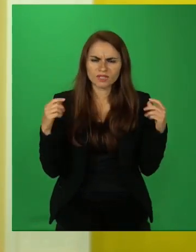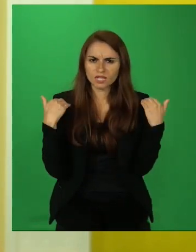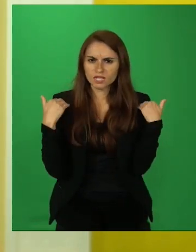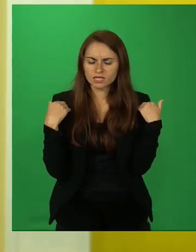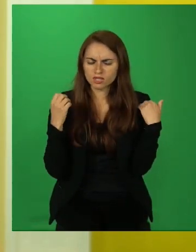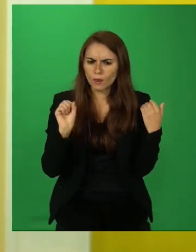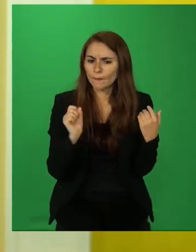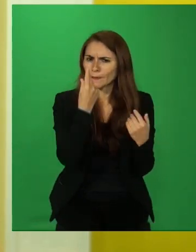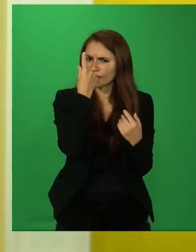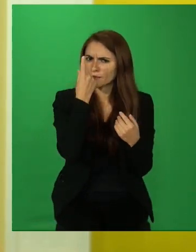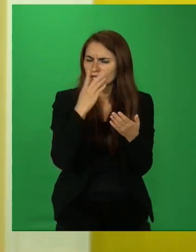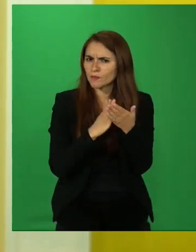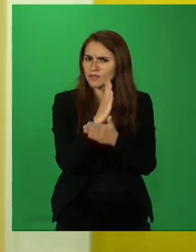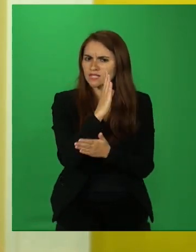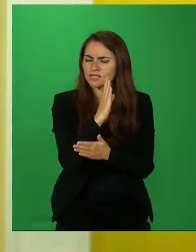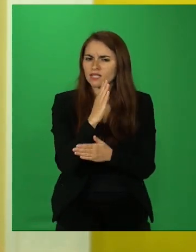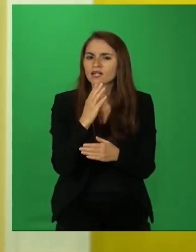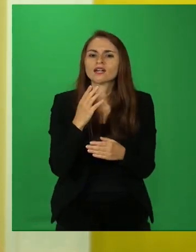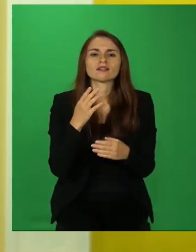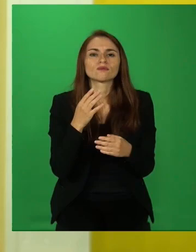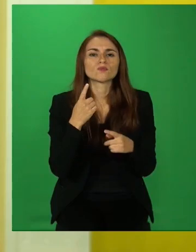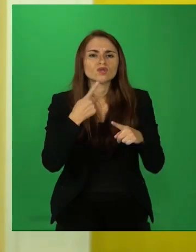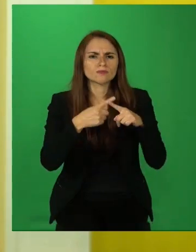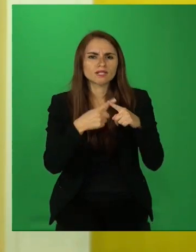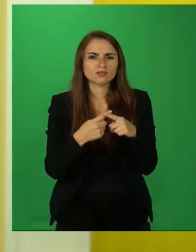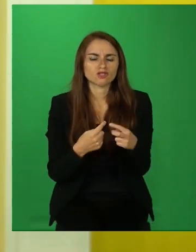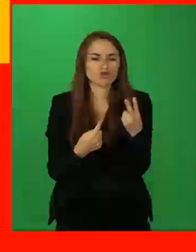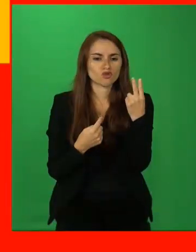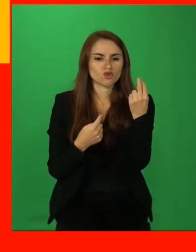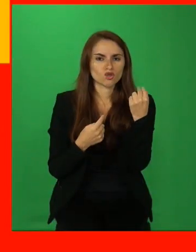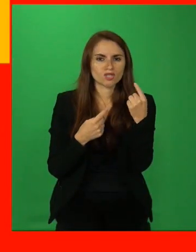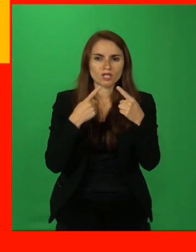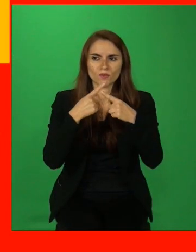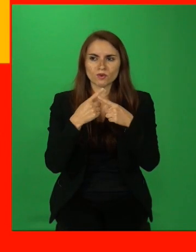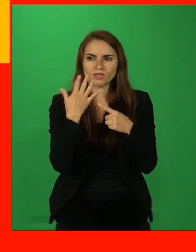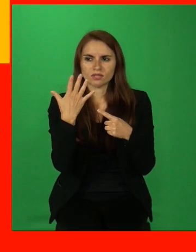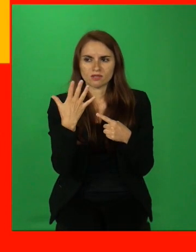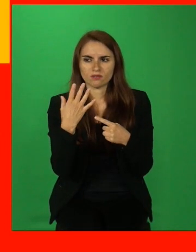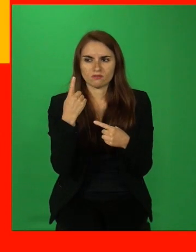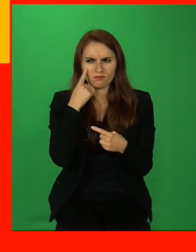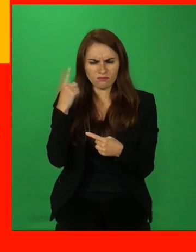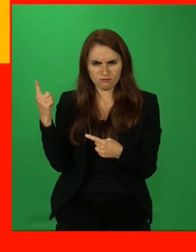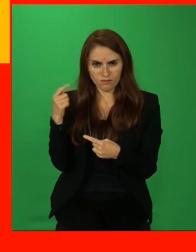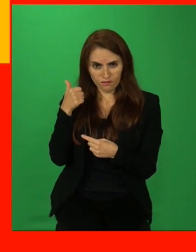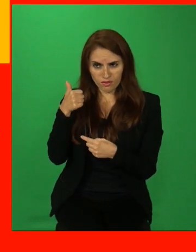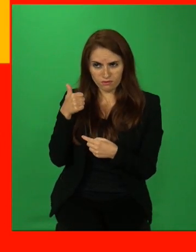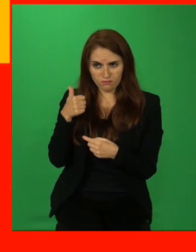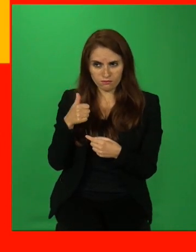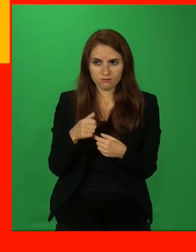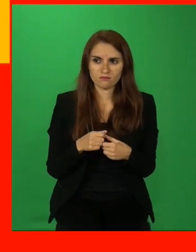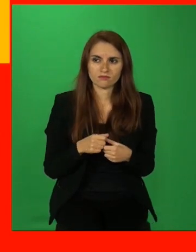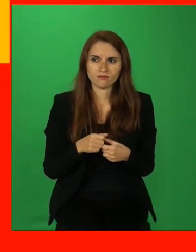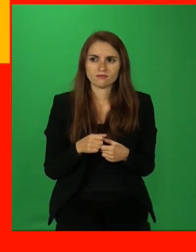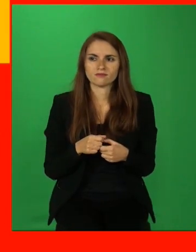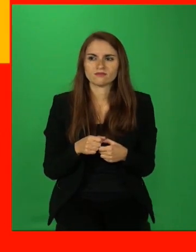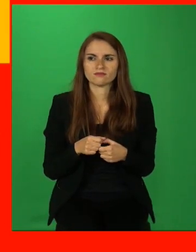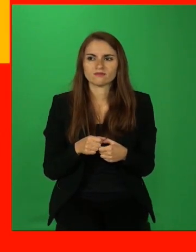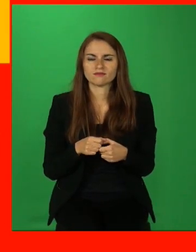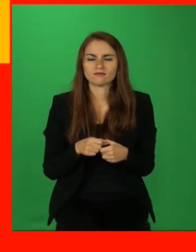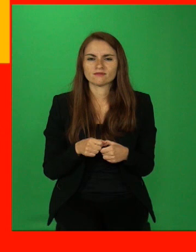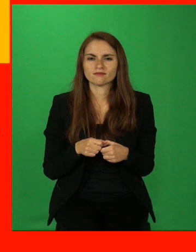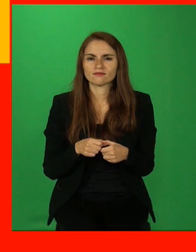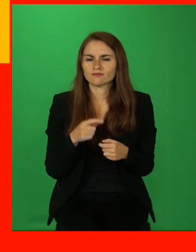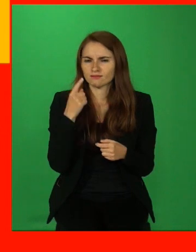que tenemos que empezar por el 12 por 5 será correcto lo que dice juan no tienes claro